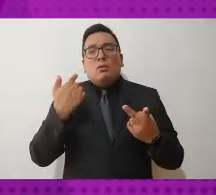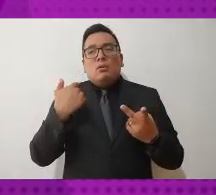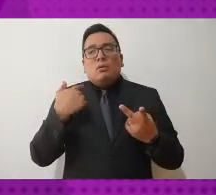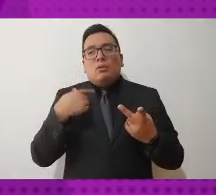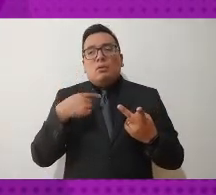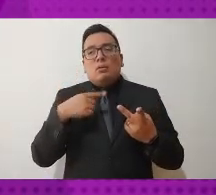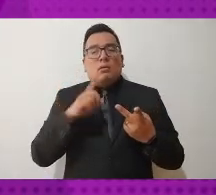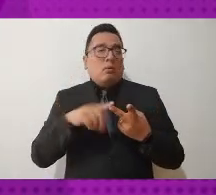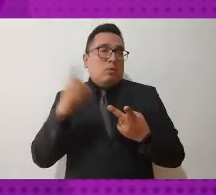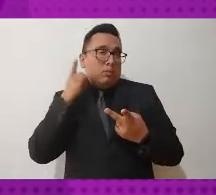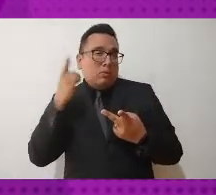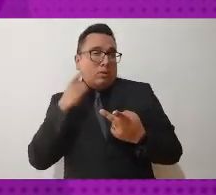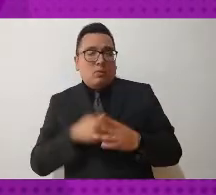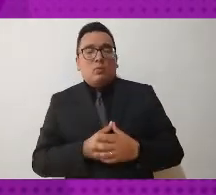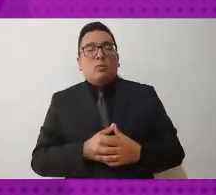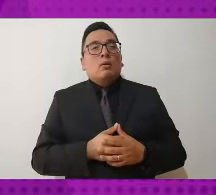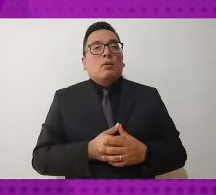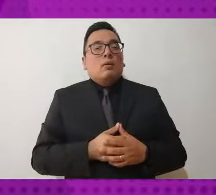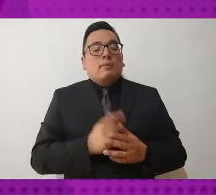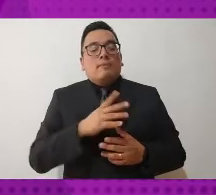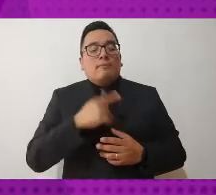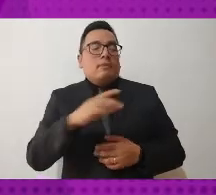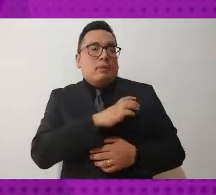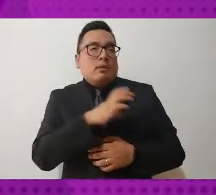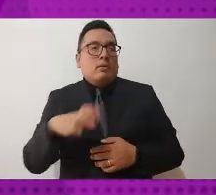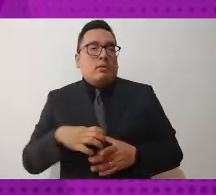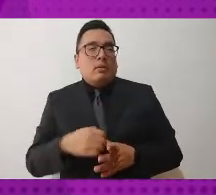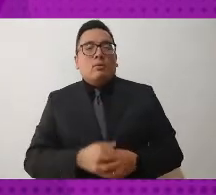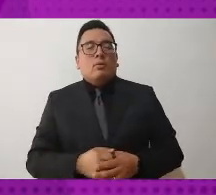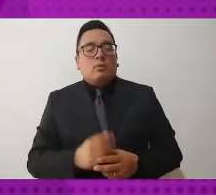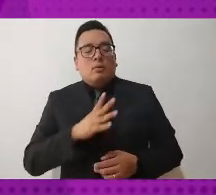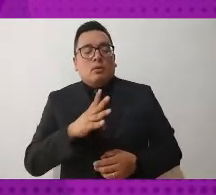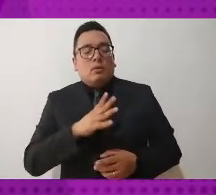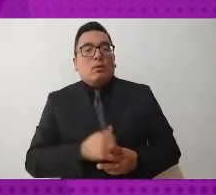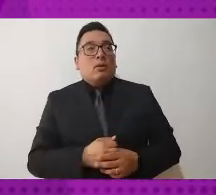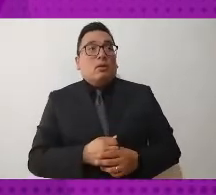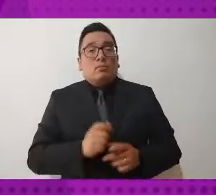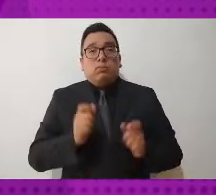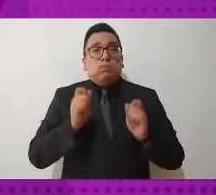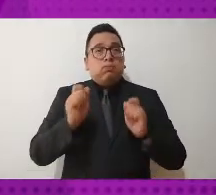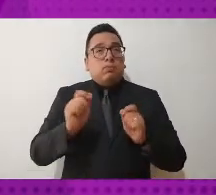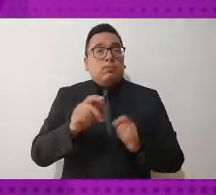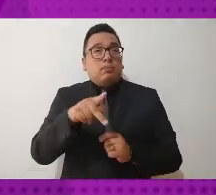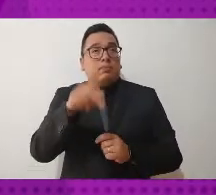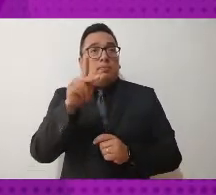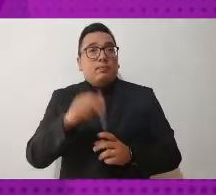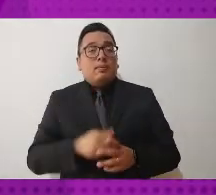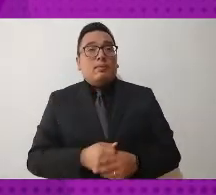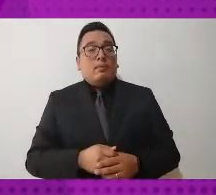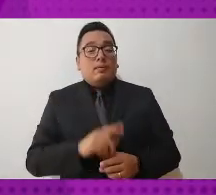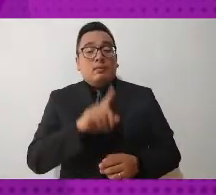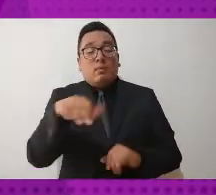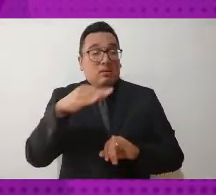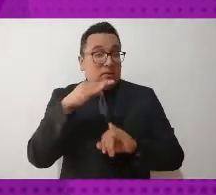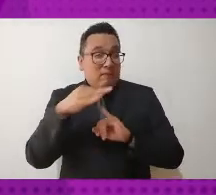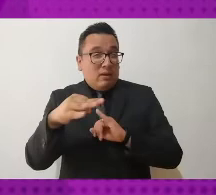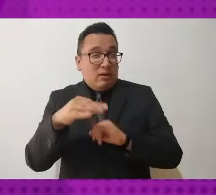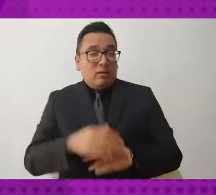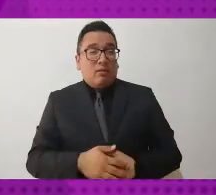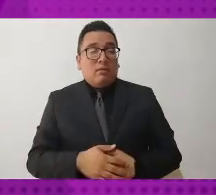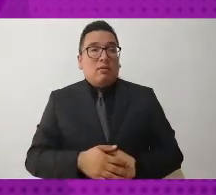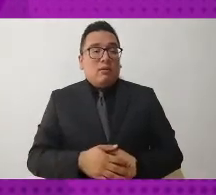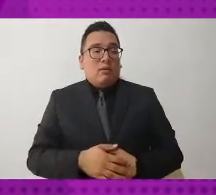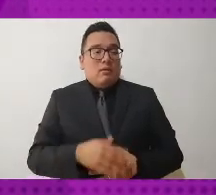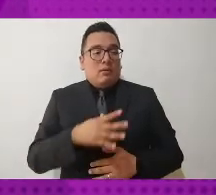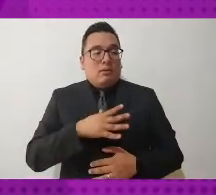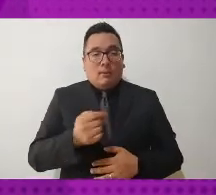requiererías y diputaciones de locales que iban como candidatos ya elegidos sin embargo pues al final ya con